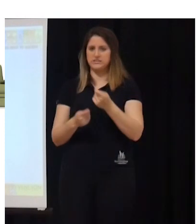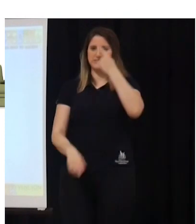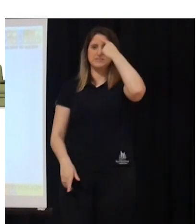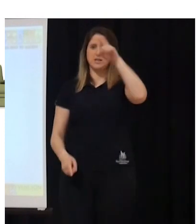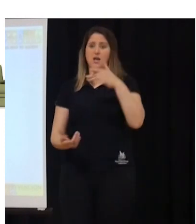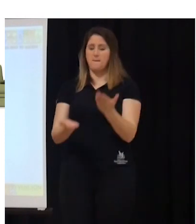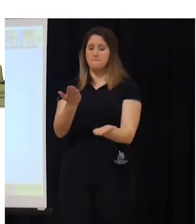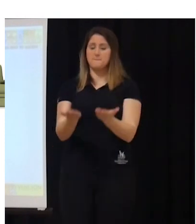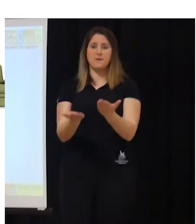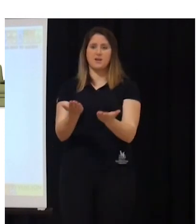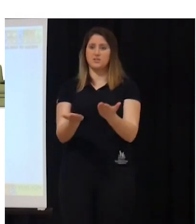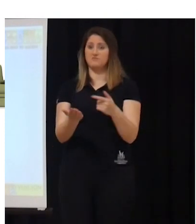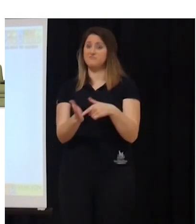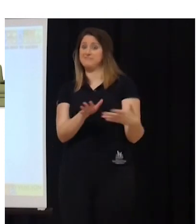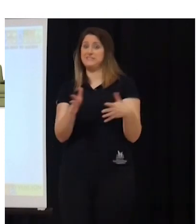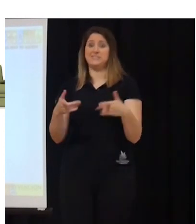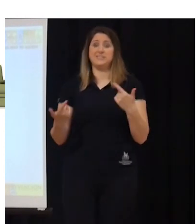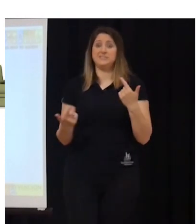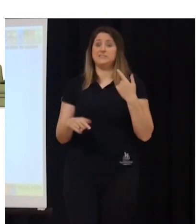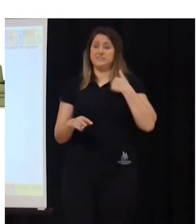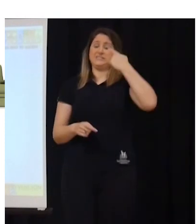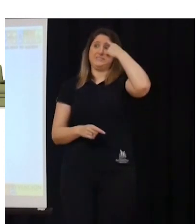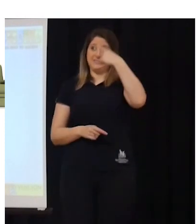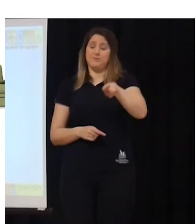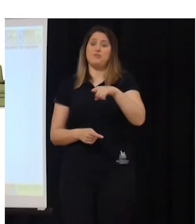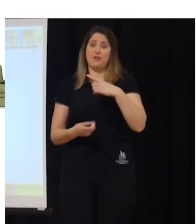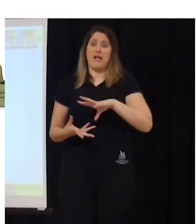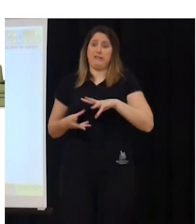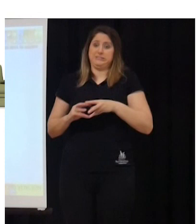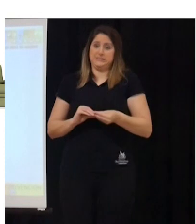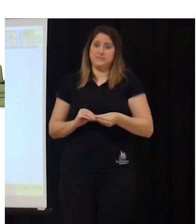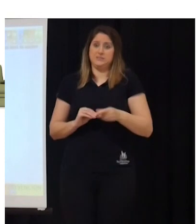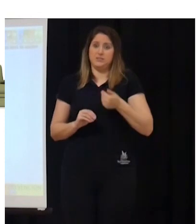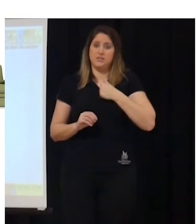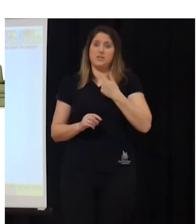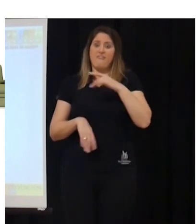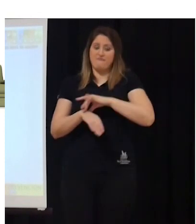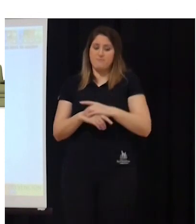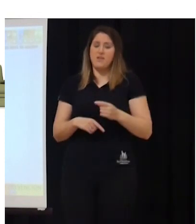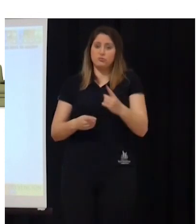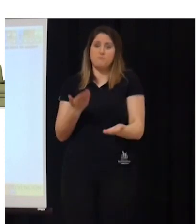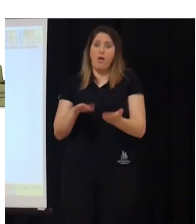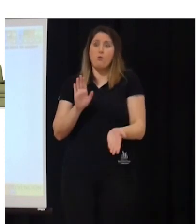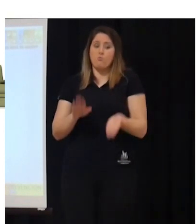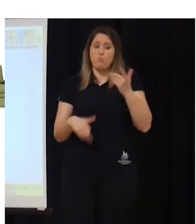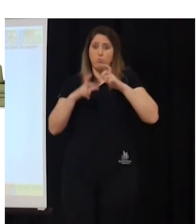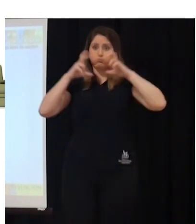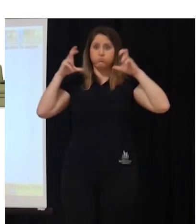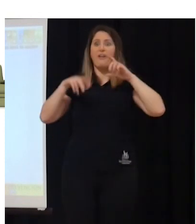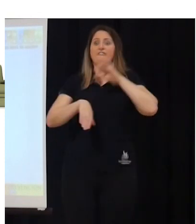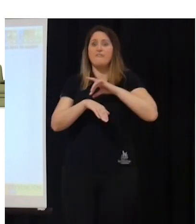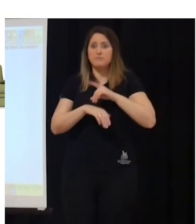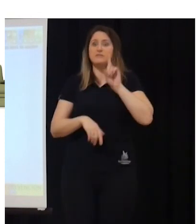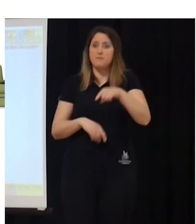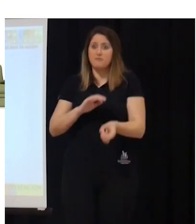Sabemos que el peso no le viene bien al ser humano. Adopta un gran número de enfermedades, pero el cáncer